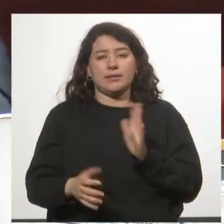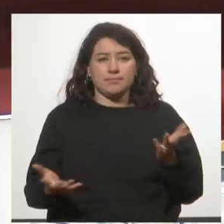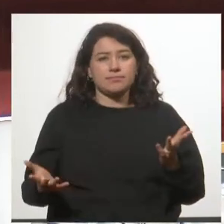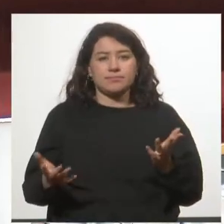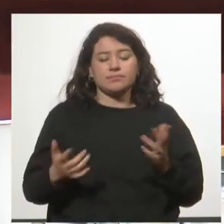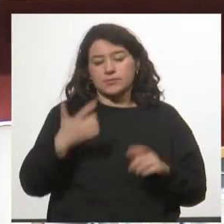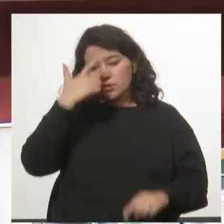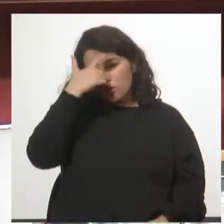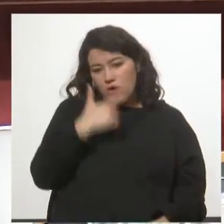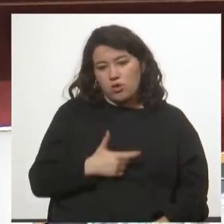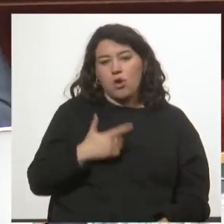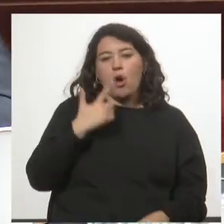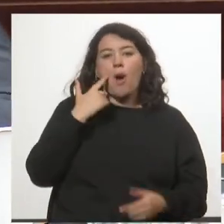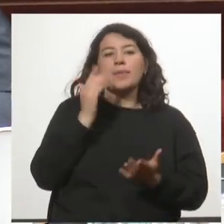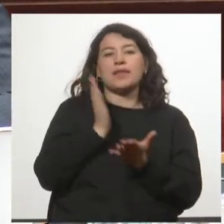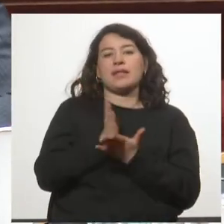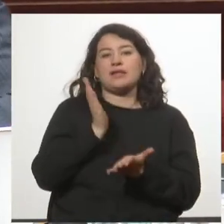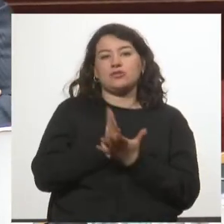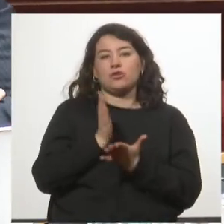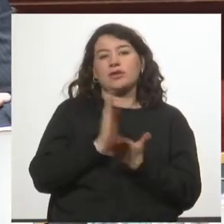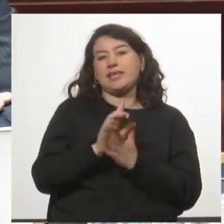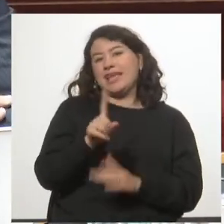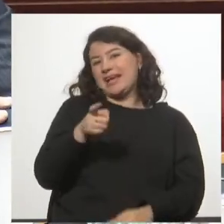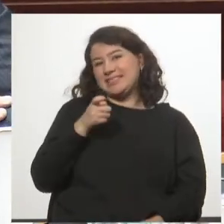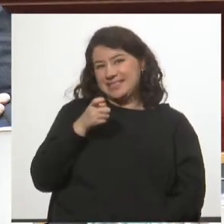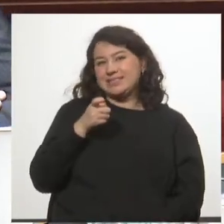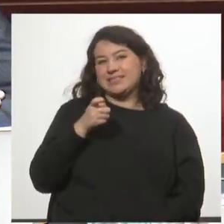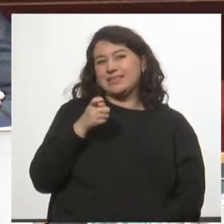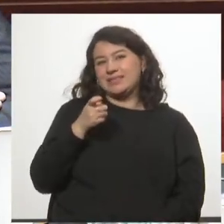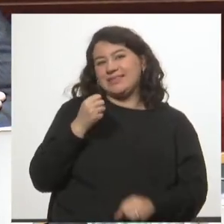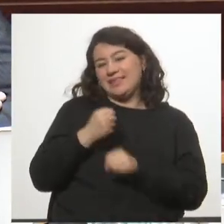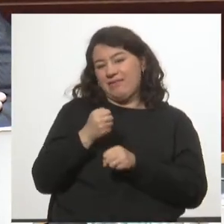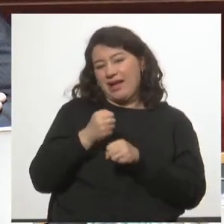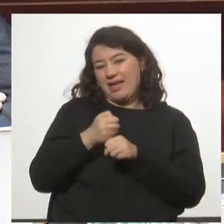como hombre de derecho y como ex legislador